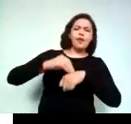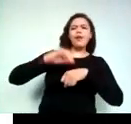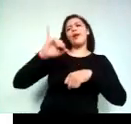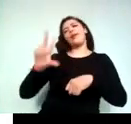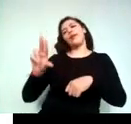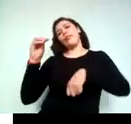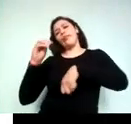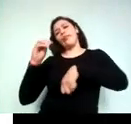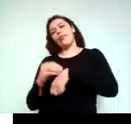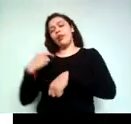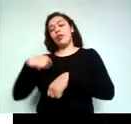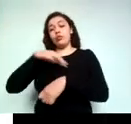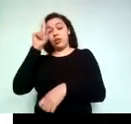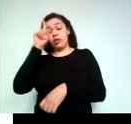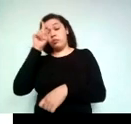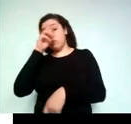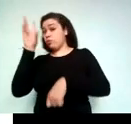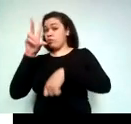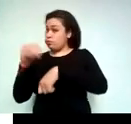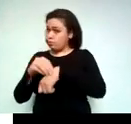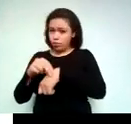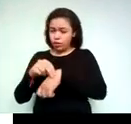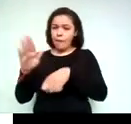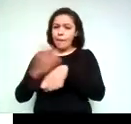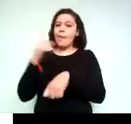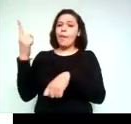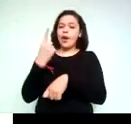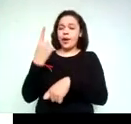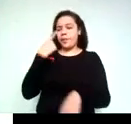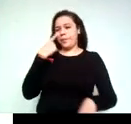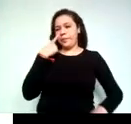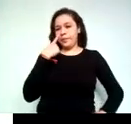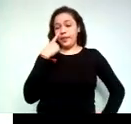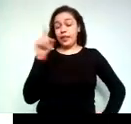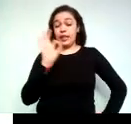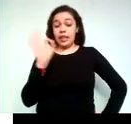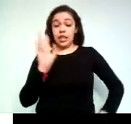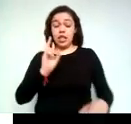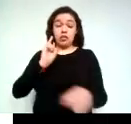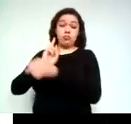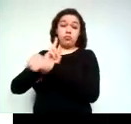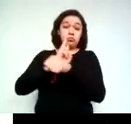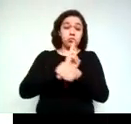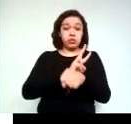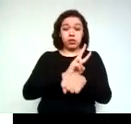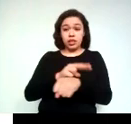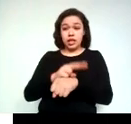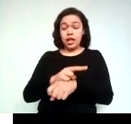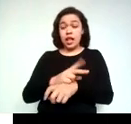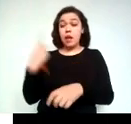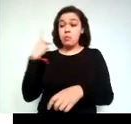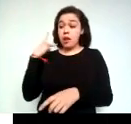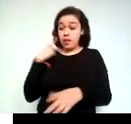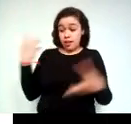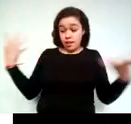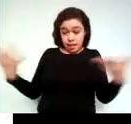recomendamos no incluir, porque en el caso de una inspección, ellos van a revisar que la política se esté llevando a cabo